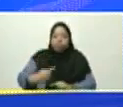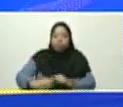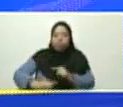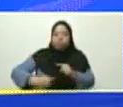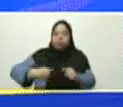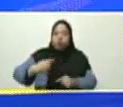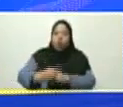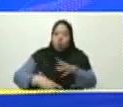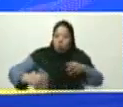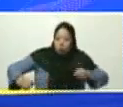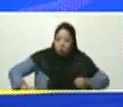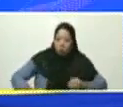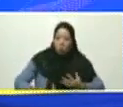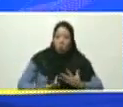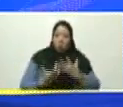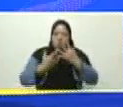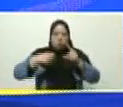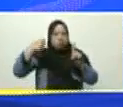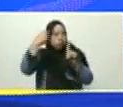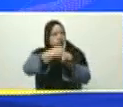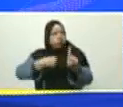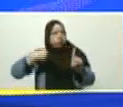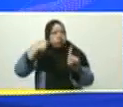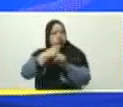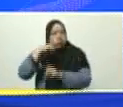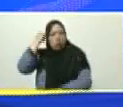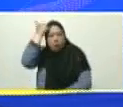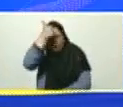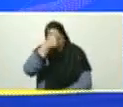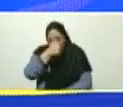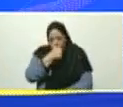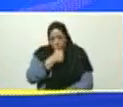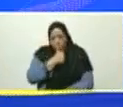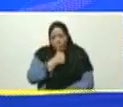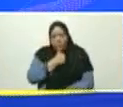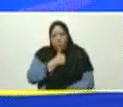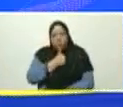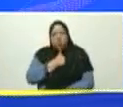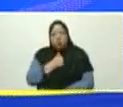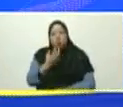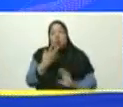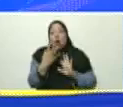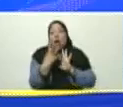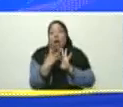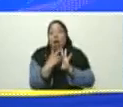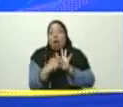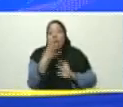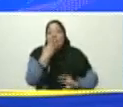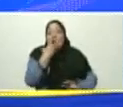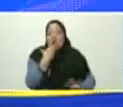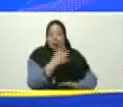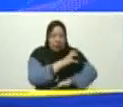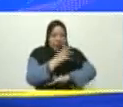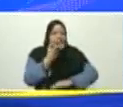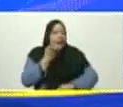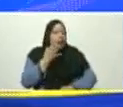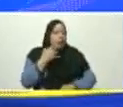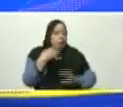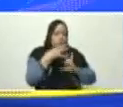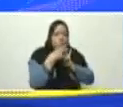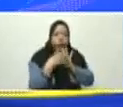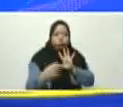un espíritu de rebeldía, de resistencia. Dejó un ejemplo de grandes